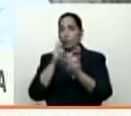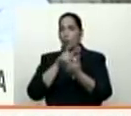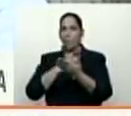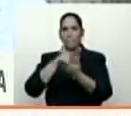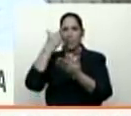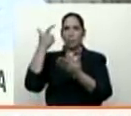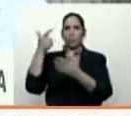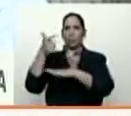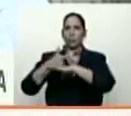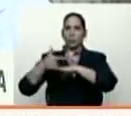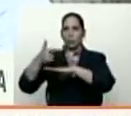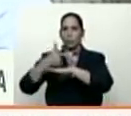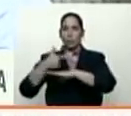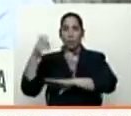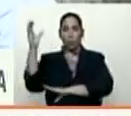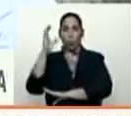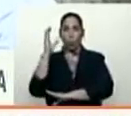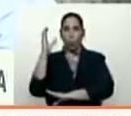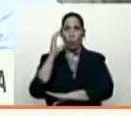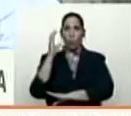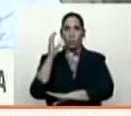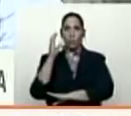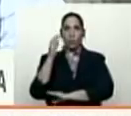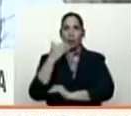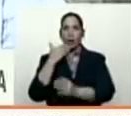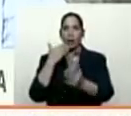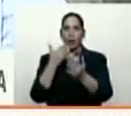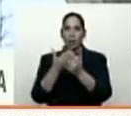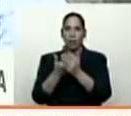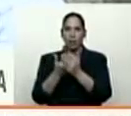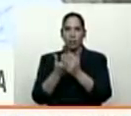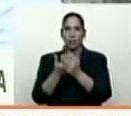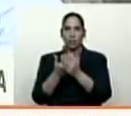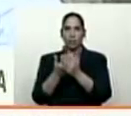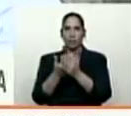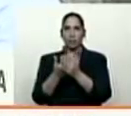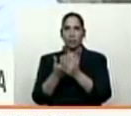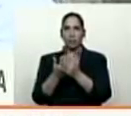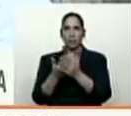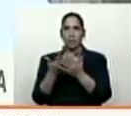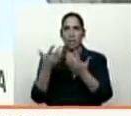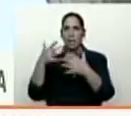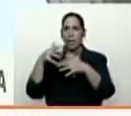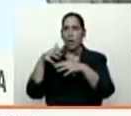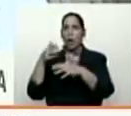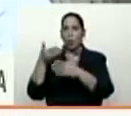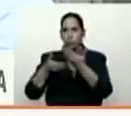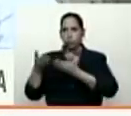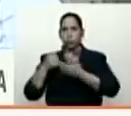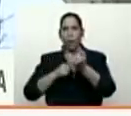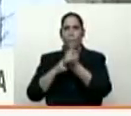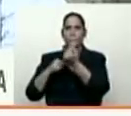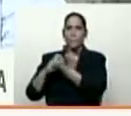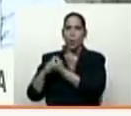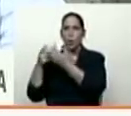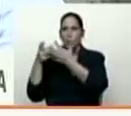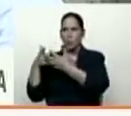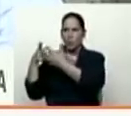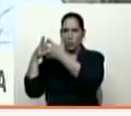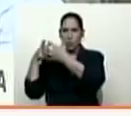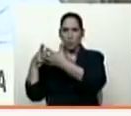gobiernan Colombia, que agradecen la contribución de los yanquis. Permítame